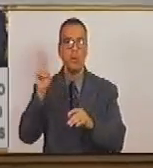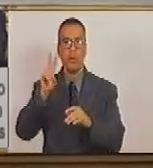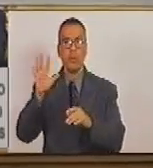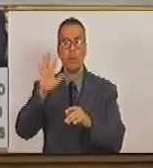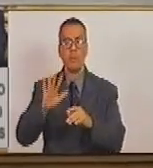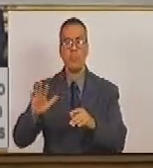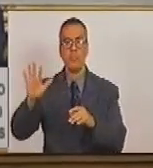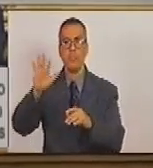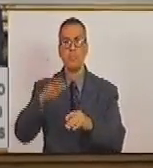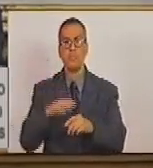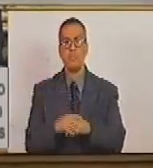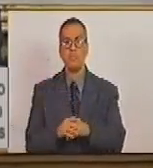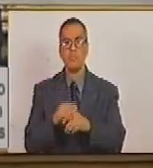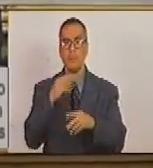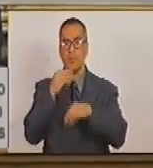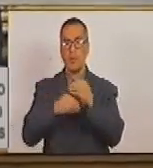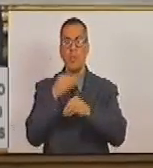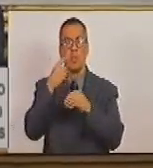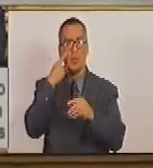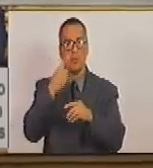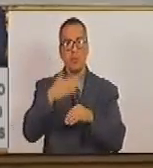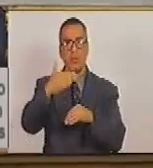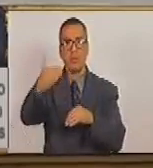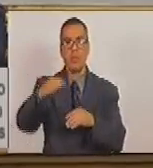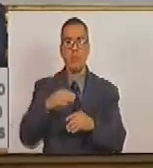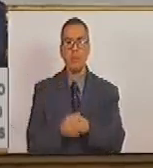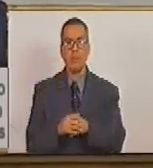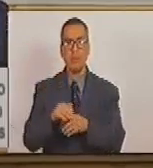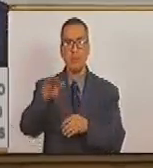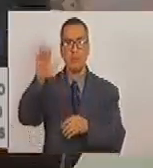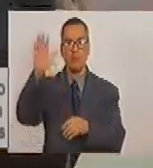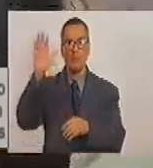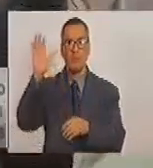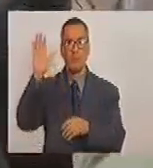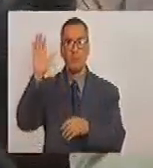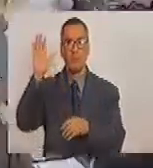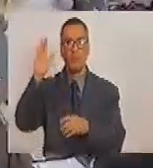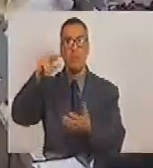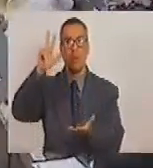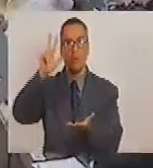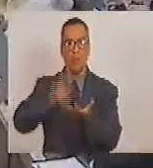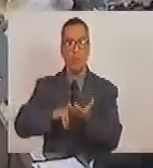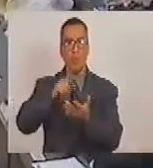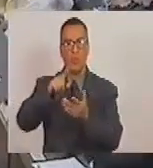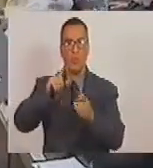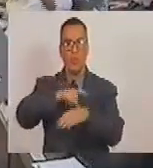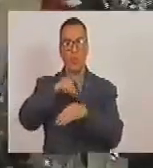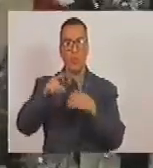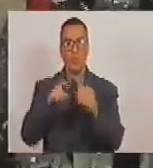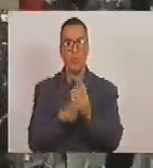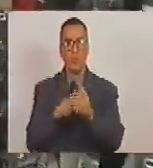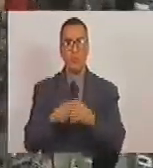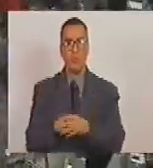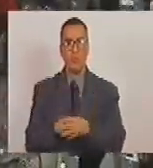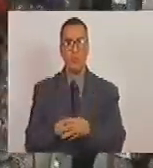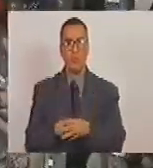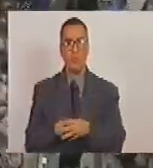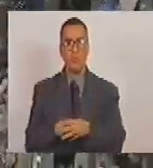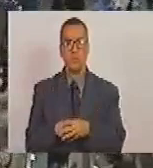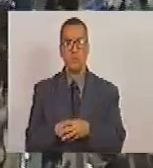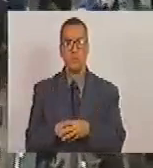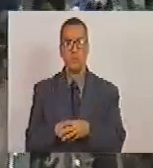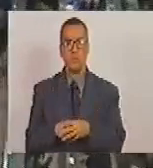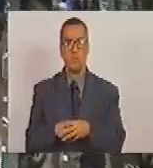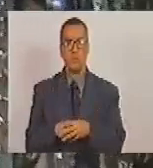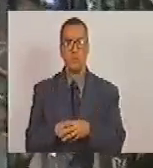de Venezuela, sírvanse a manifestarlo con la señal de costumbre. Queda aprobado por unanimidad.